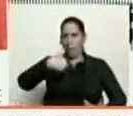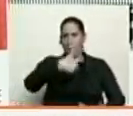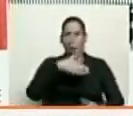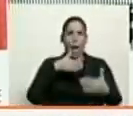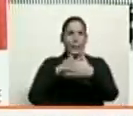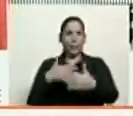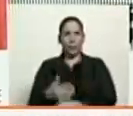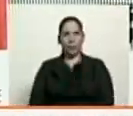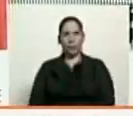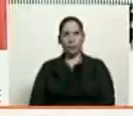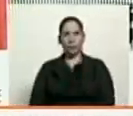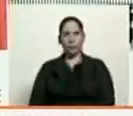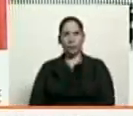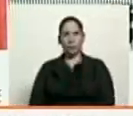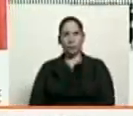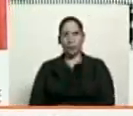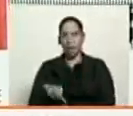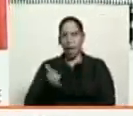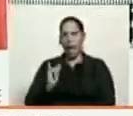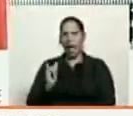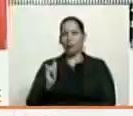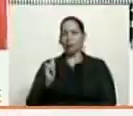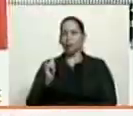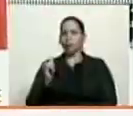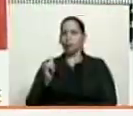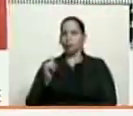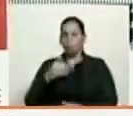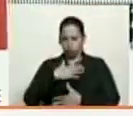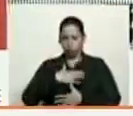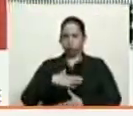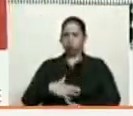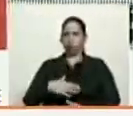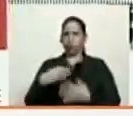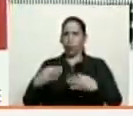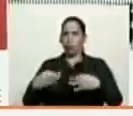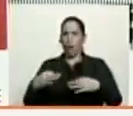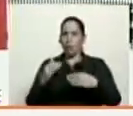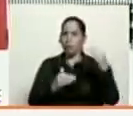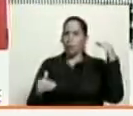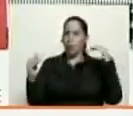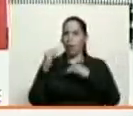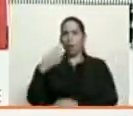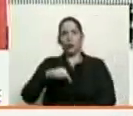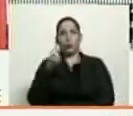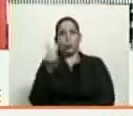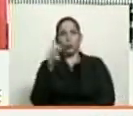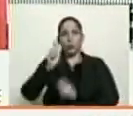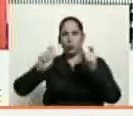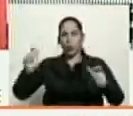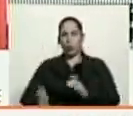y mostró su pecho, este es el chaleco que tengo, mi moral. Así estamos los venezolanos y las venezolanas.